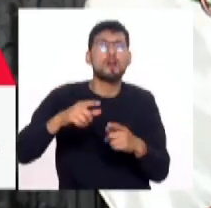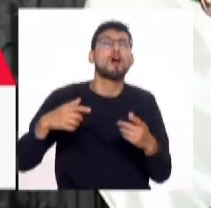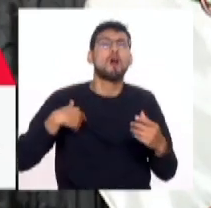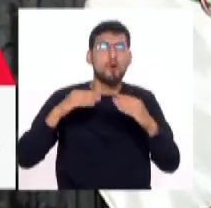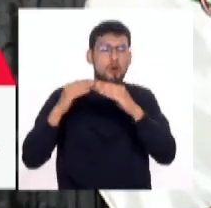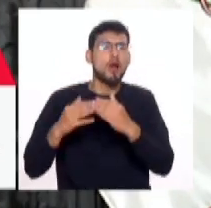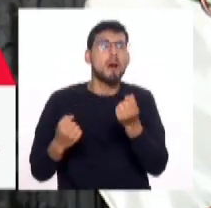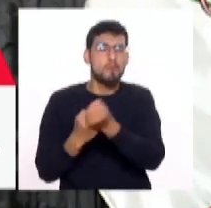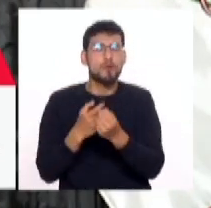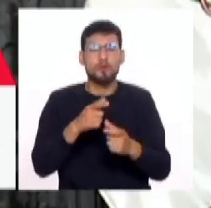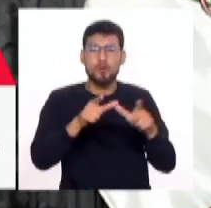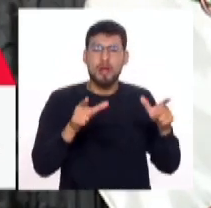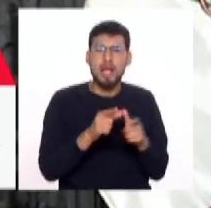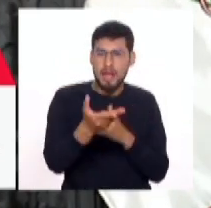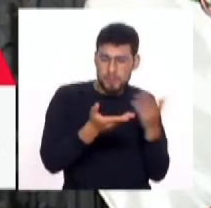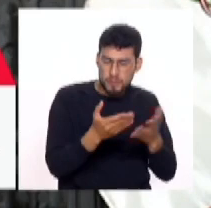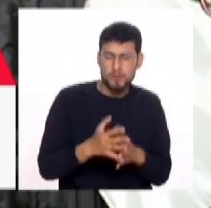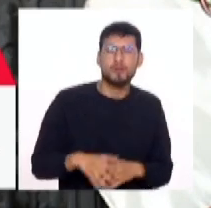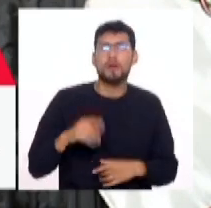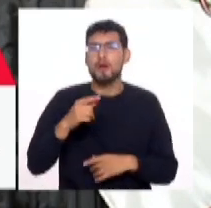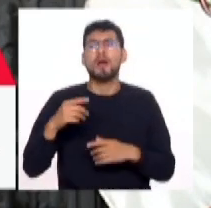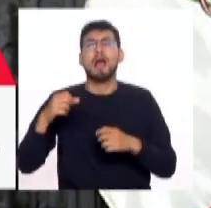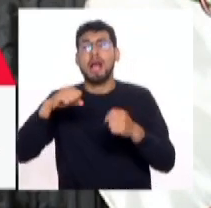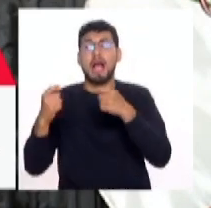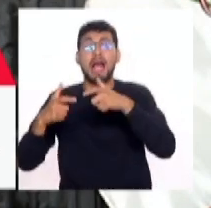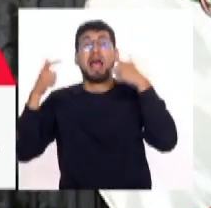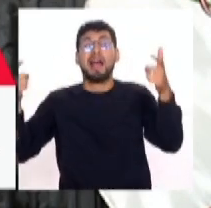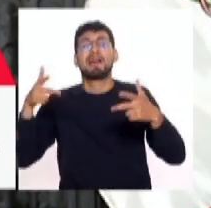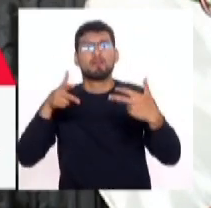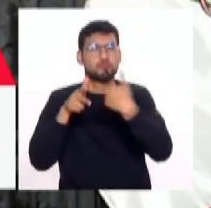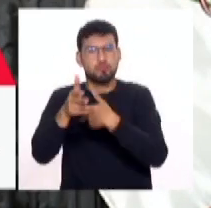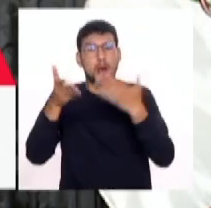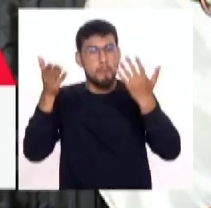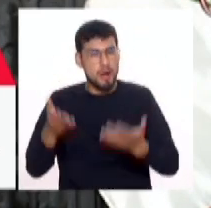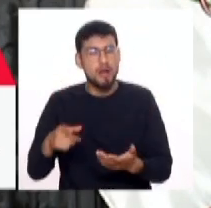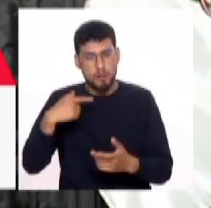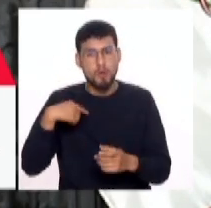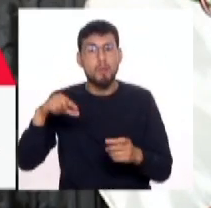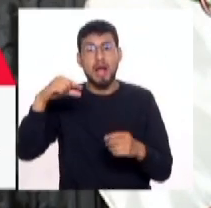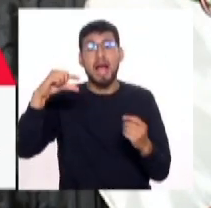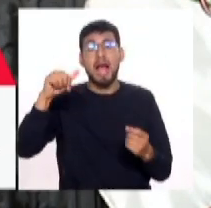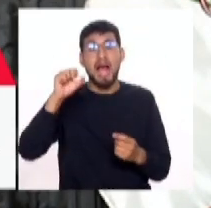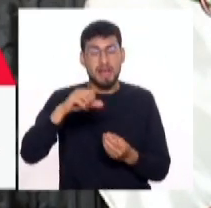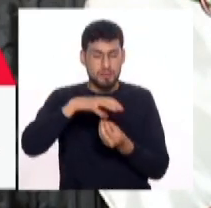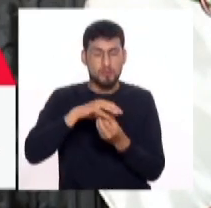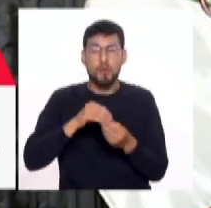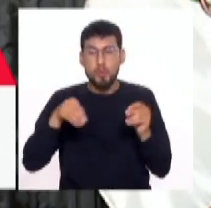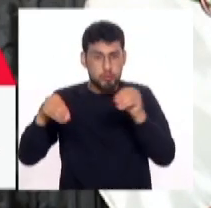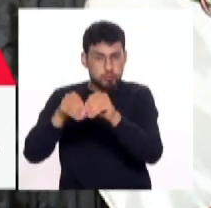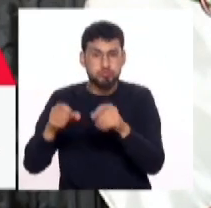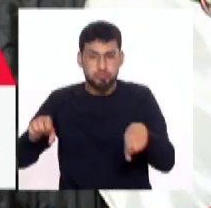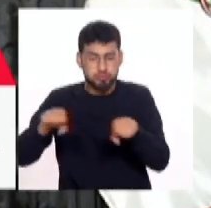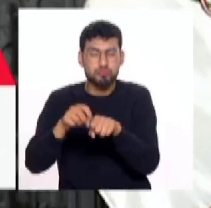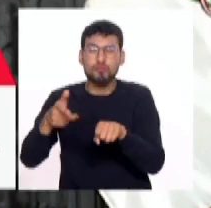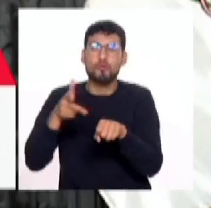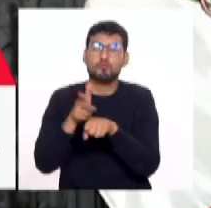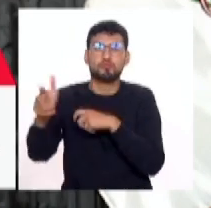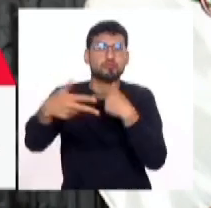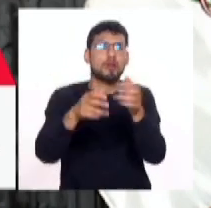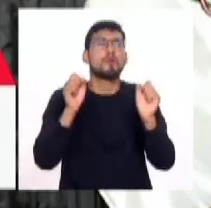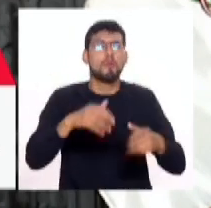servicio, vehículos ligeros y pesados, entre otros, con gas natural, acelerando el paso a la transición energética y